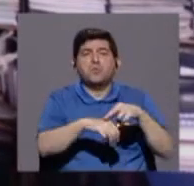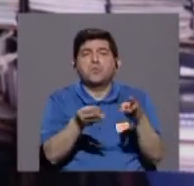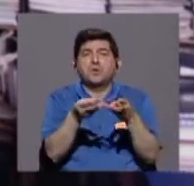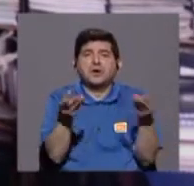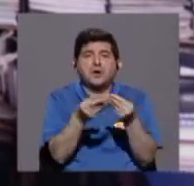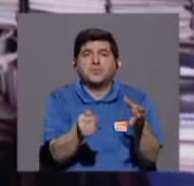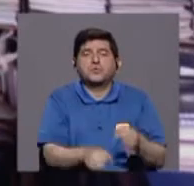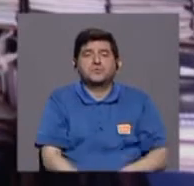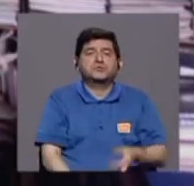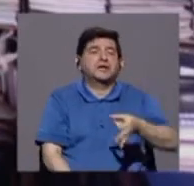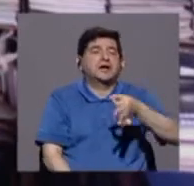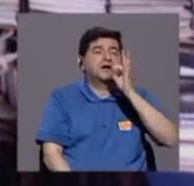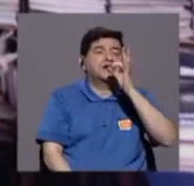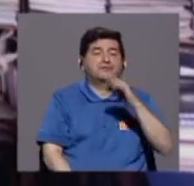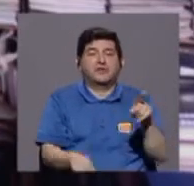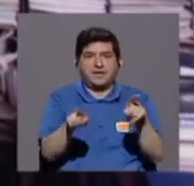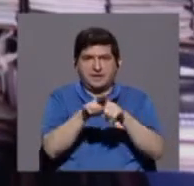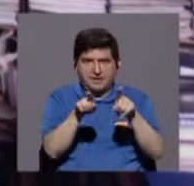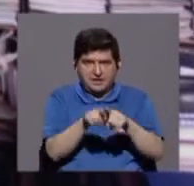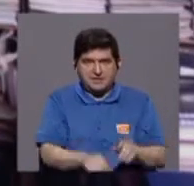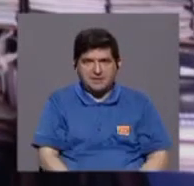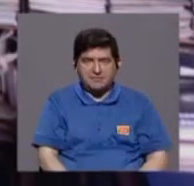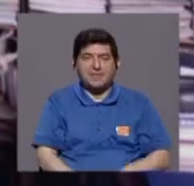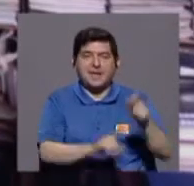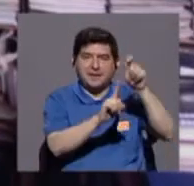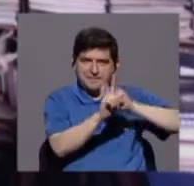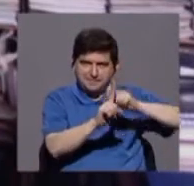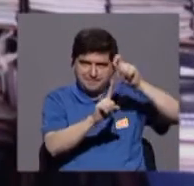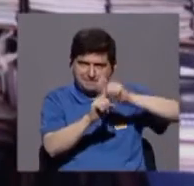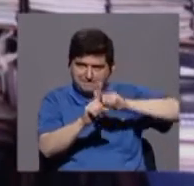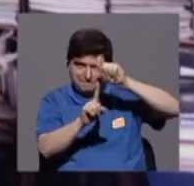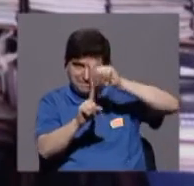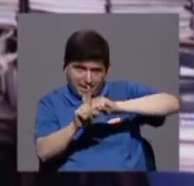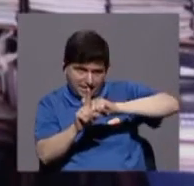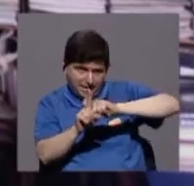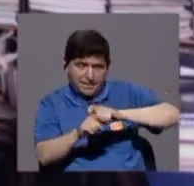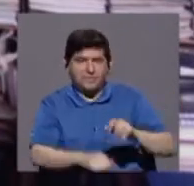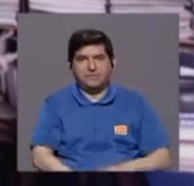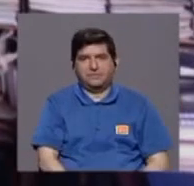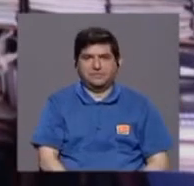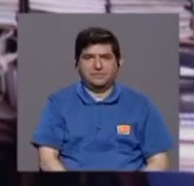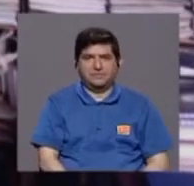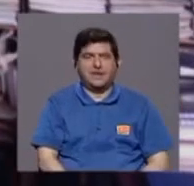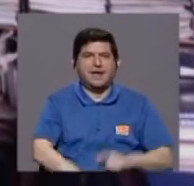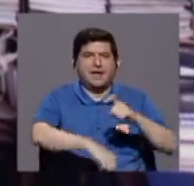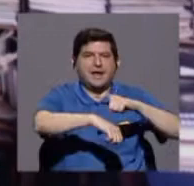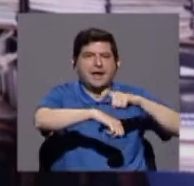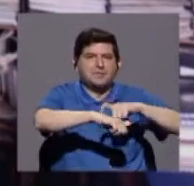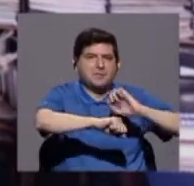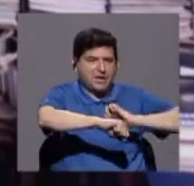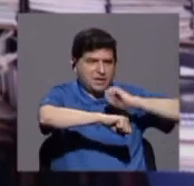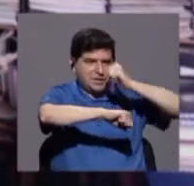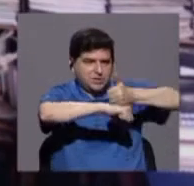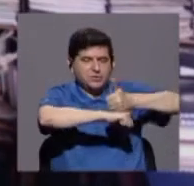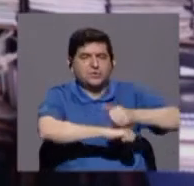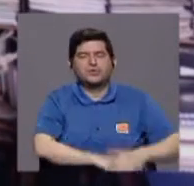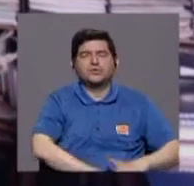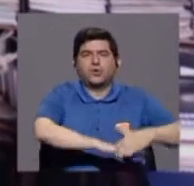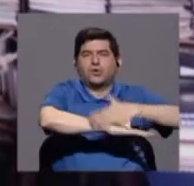café y también una república del banano, una vez que se habilita la